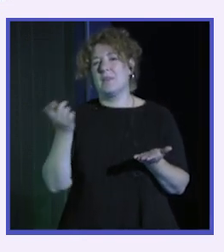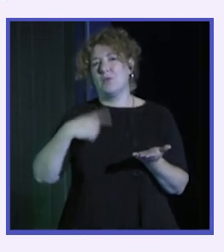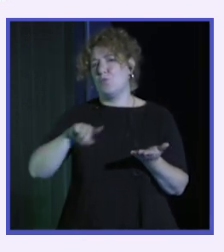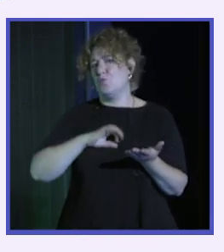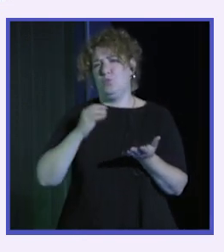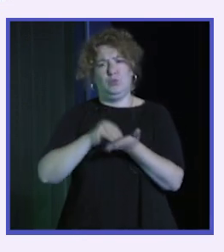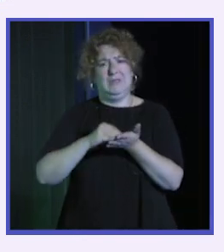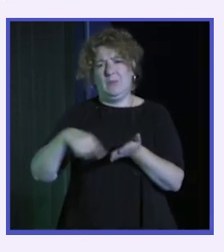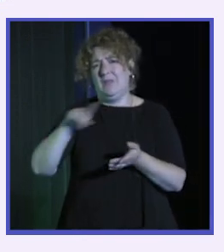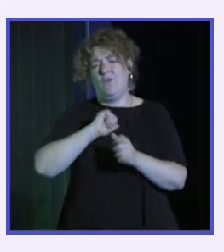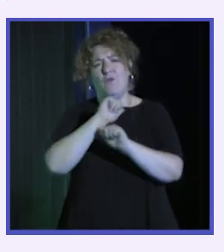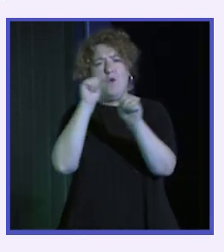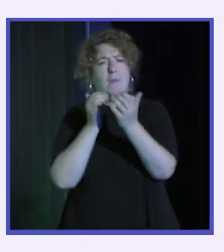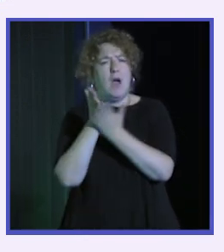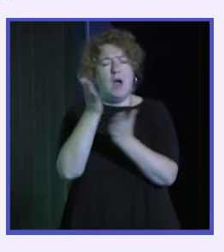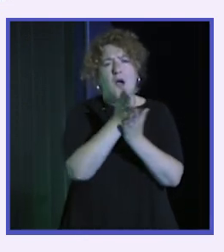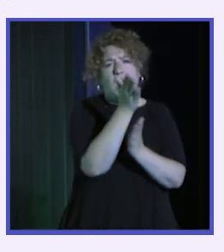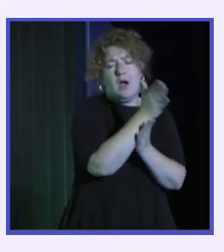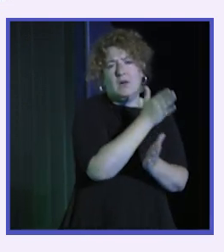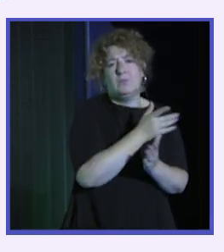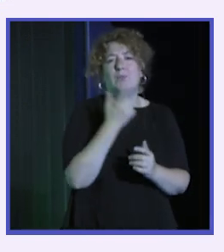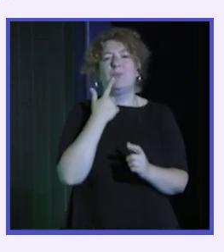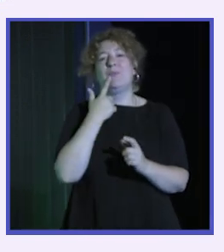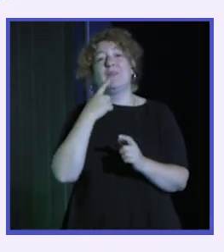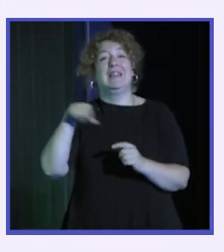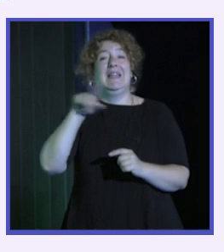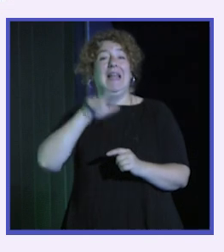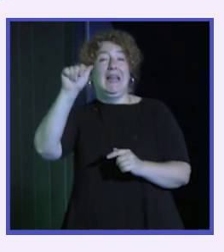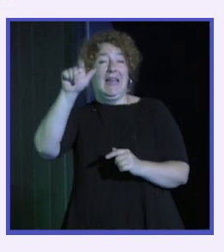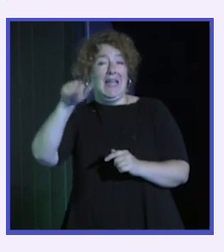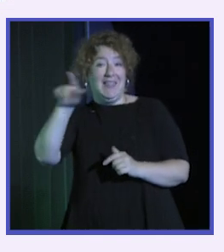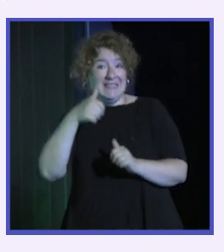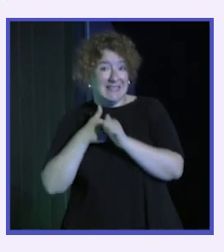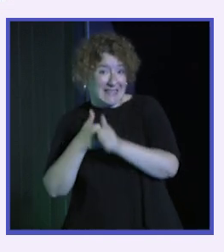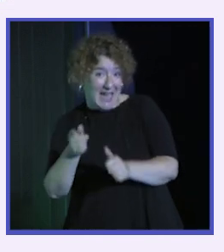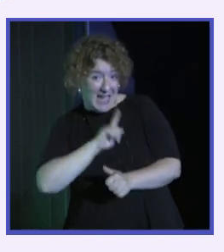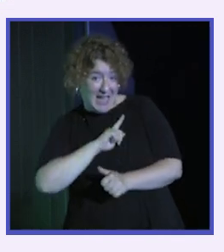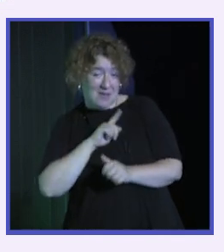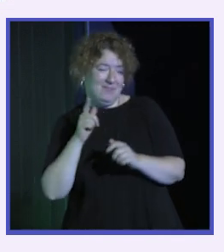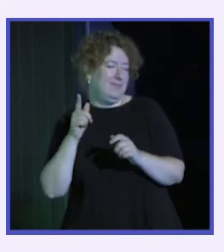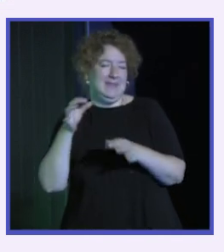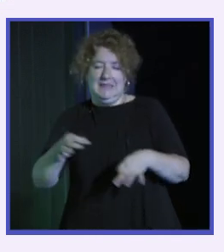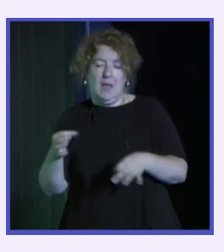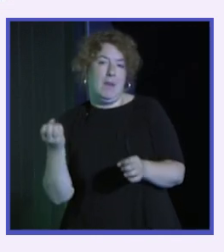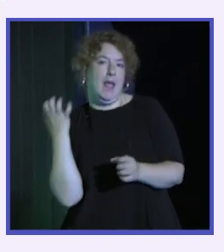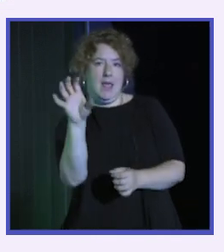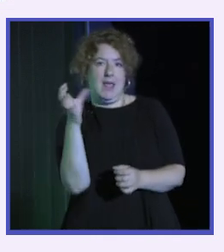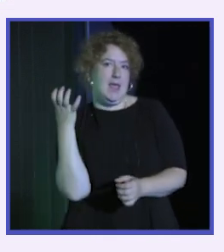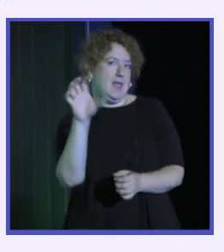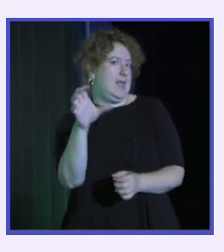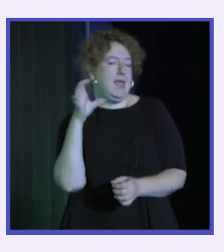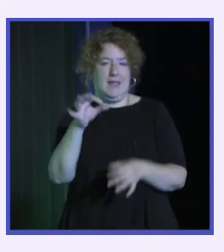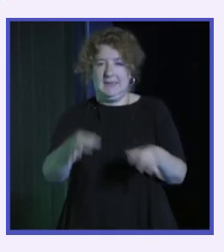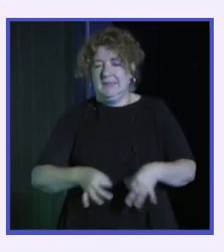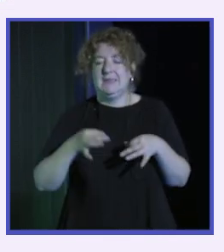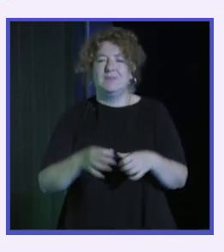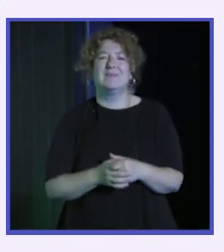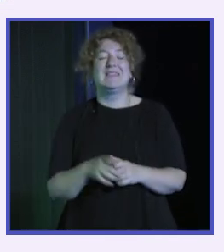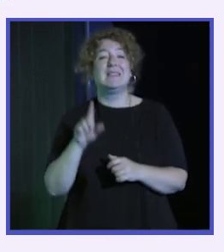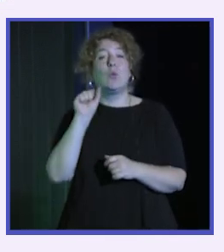compartimos un montón de veces por diferentes medios. En LinkedIn, si nos seguís a cualquiera de nosotros, lo compartimos un montón. Es una